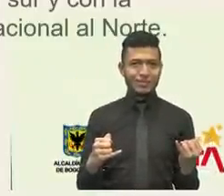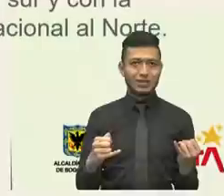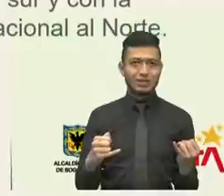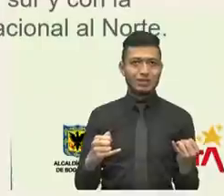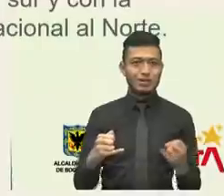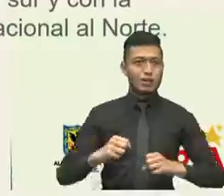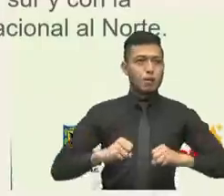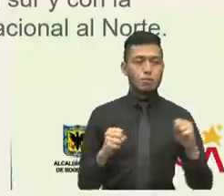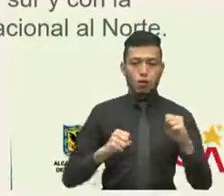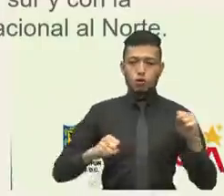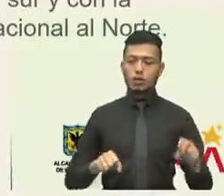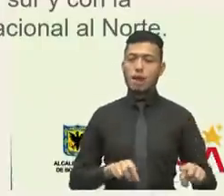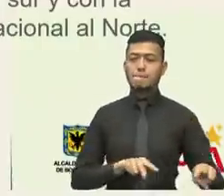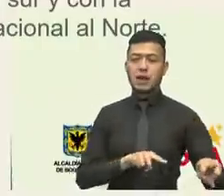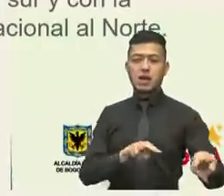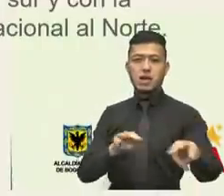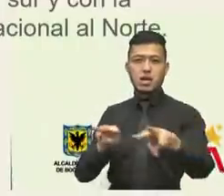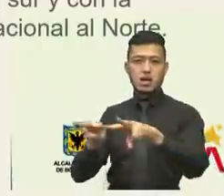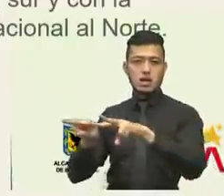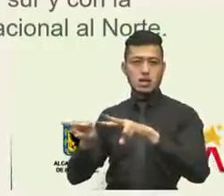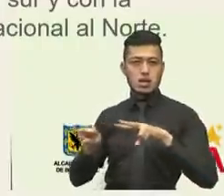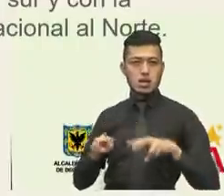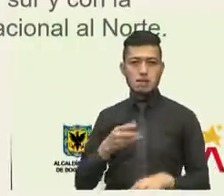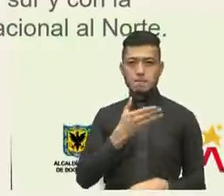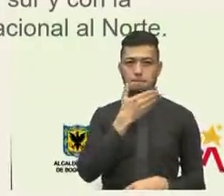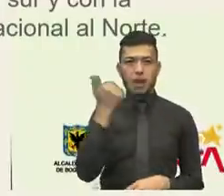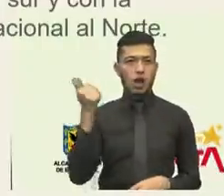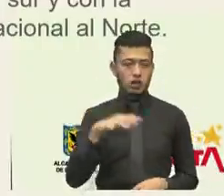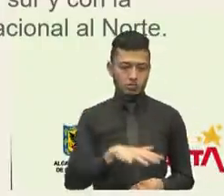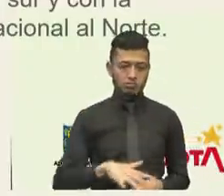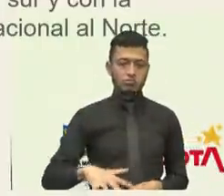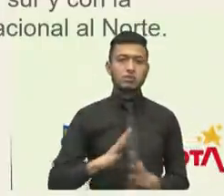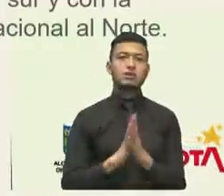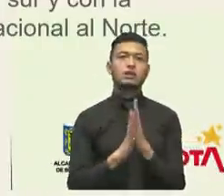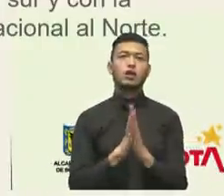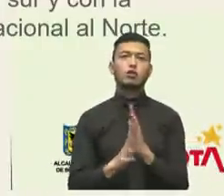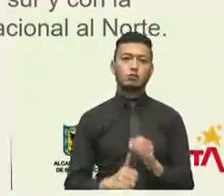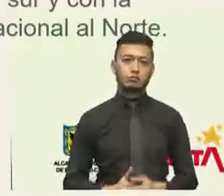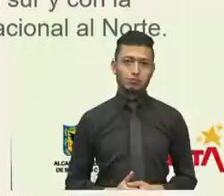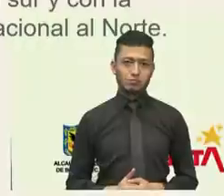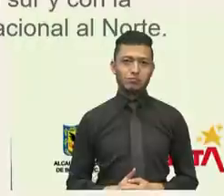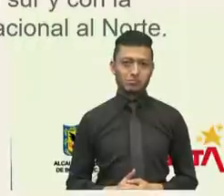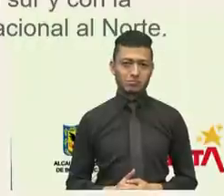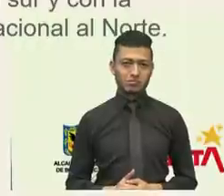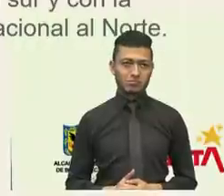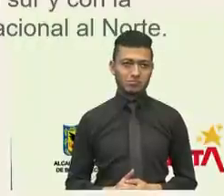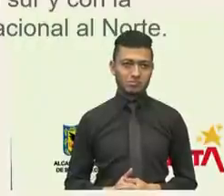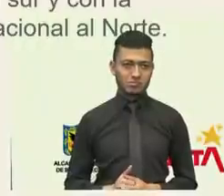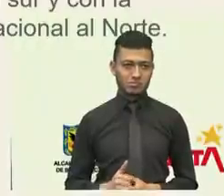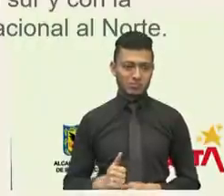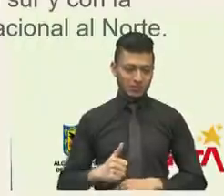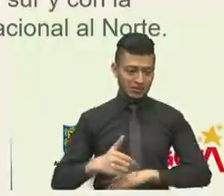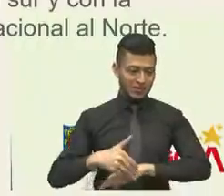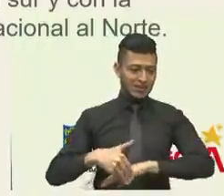de Bogotá a el centro, que va a conectar el tramo 3, la séptima